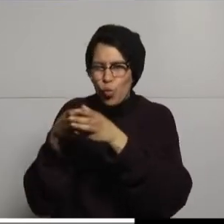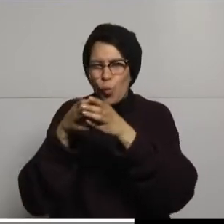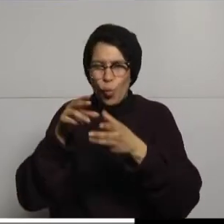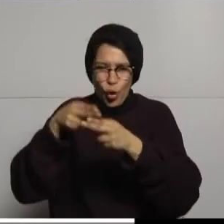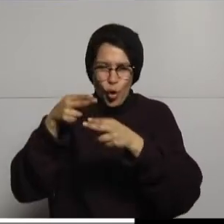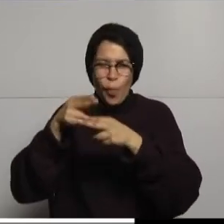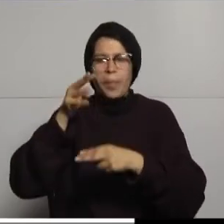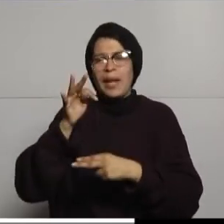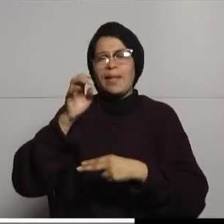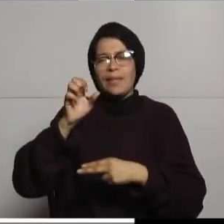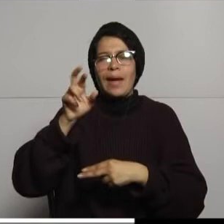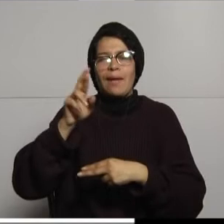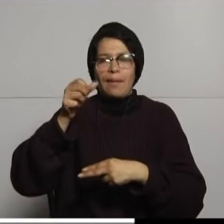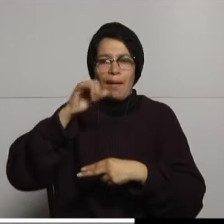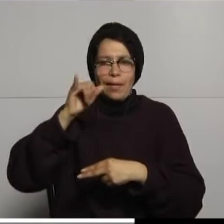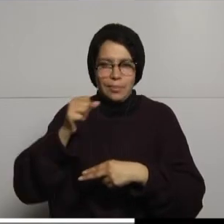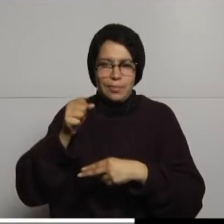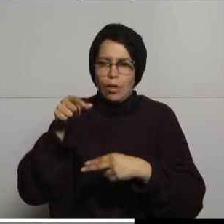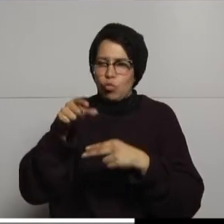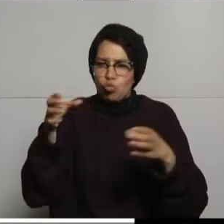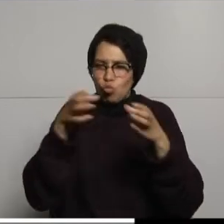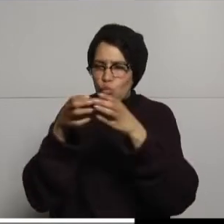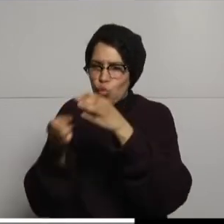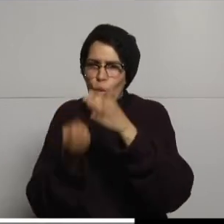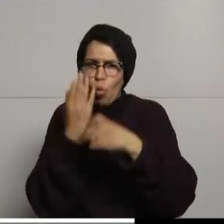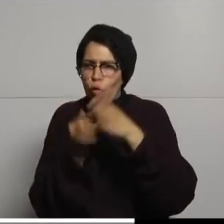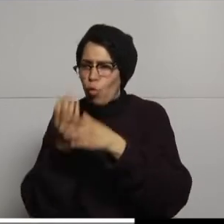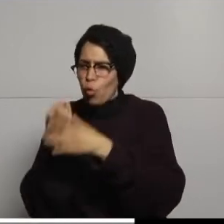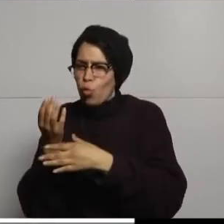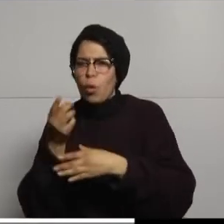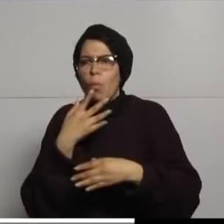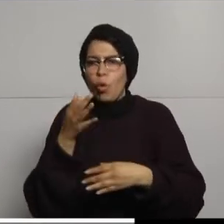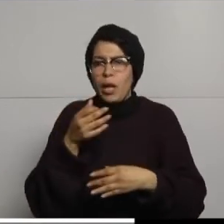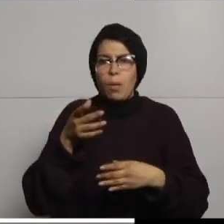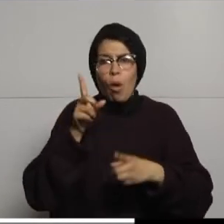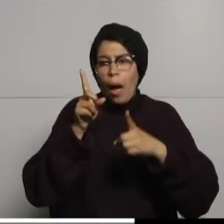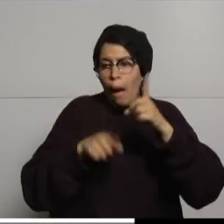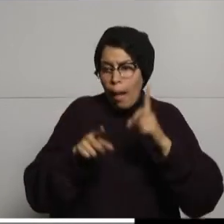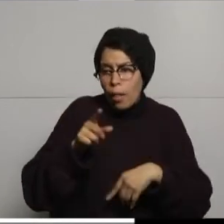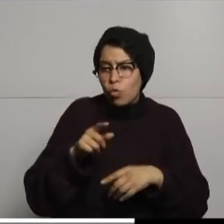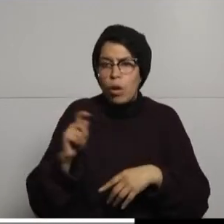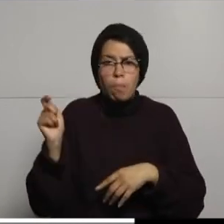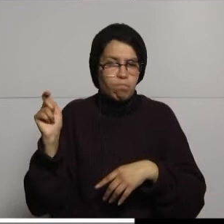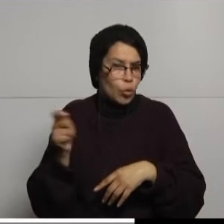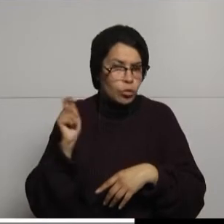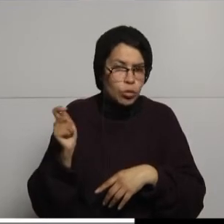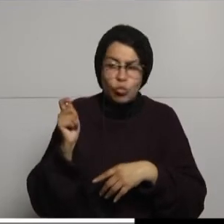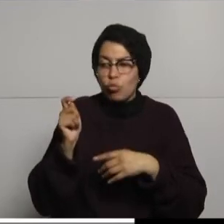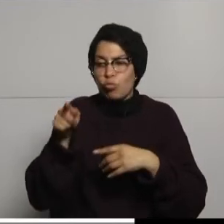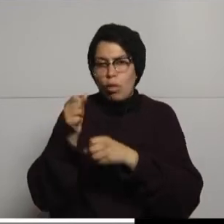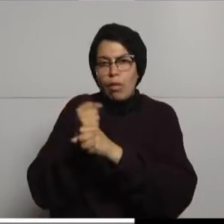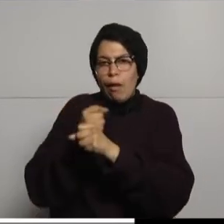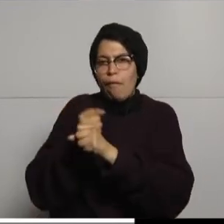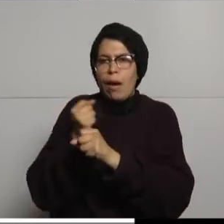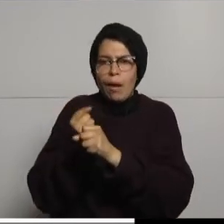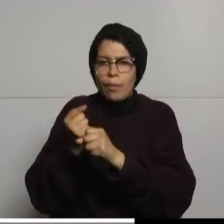cine. Varios colectivos hacen parte de esto. Esto es un grupo de prostitutas putamente poderosas. Esta semana empezaron con una